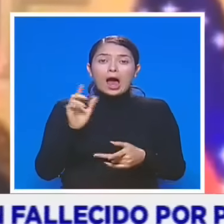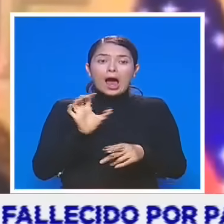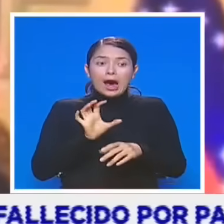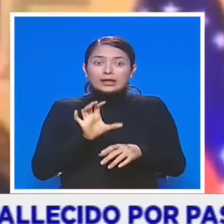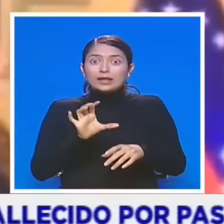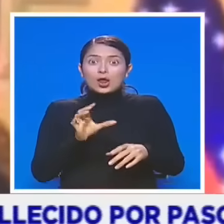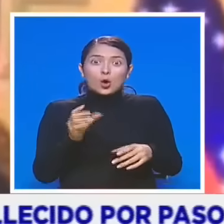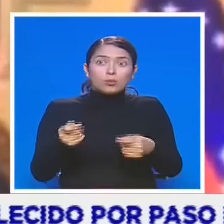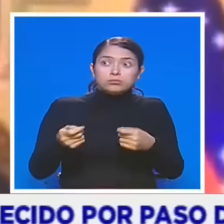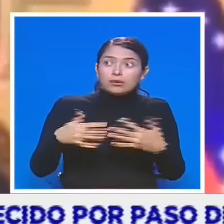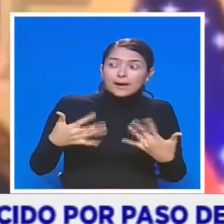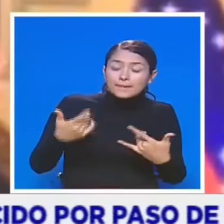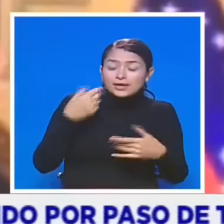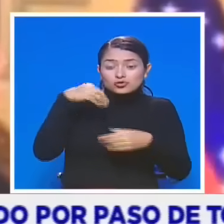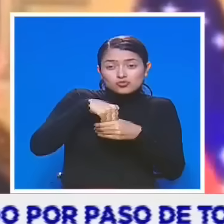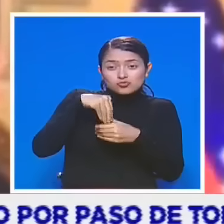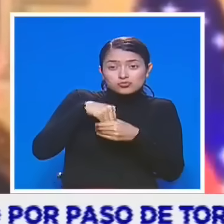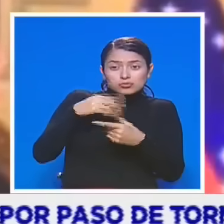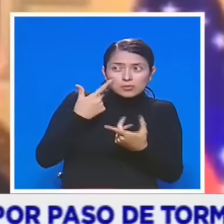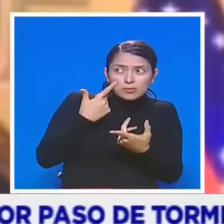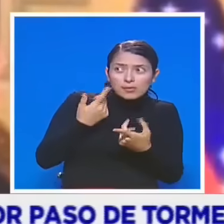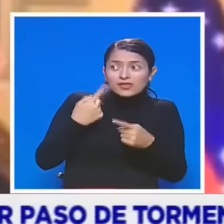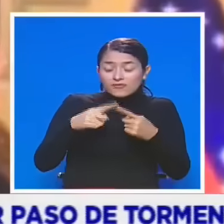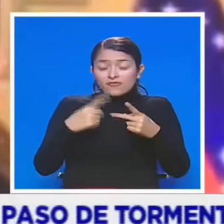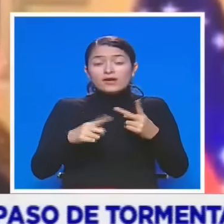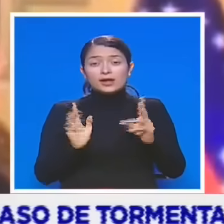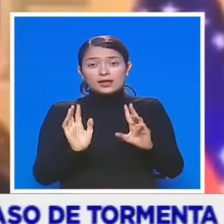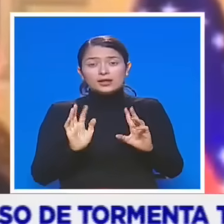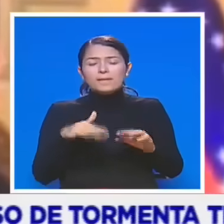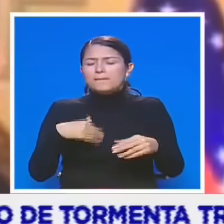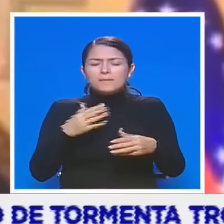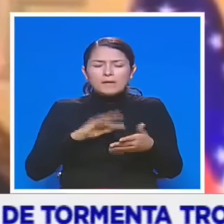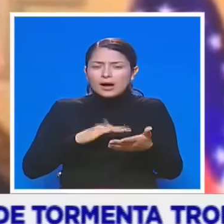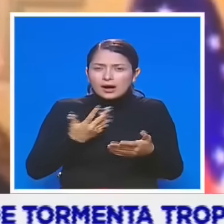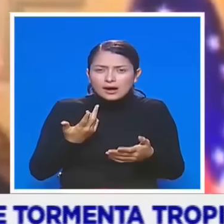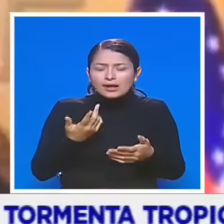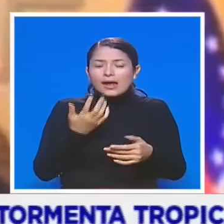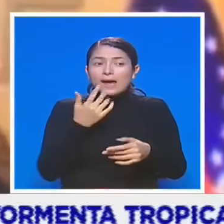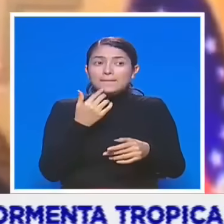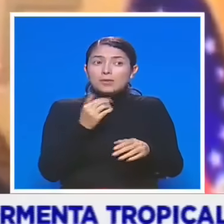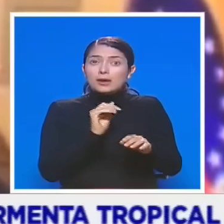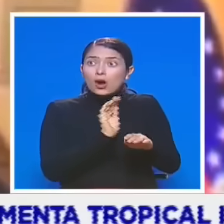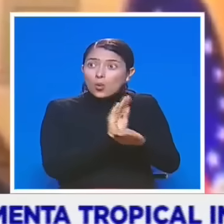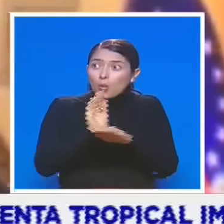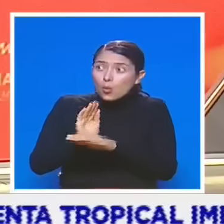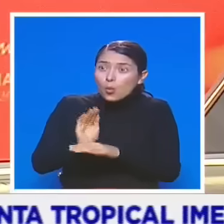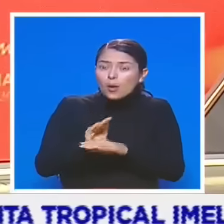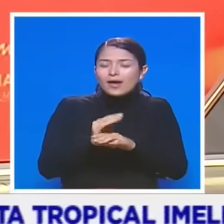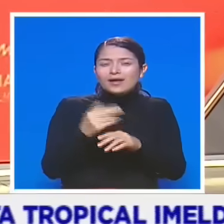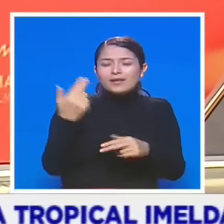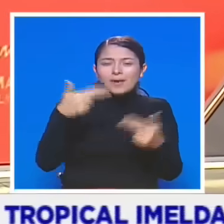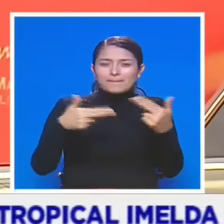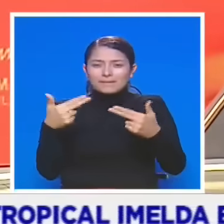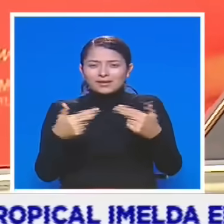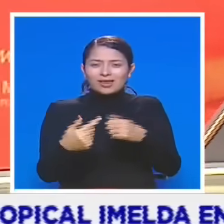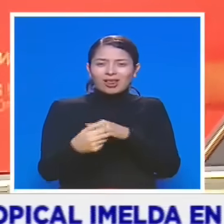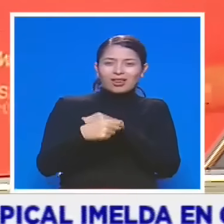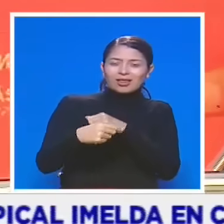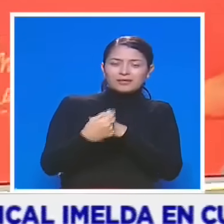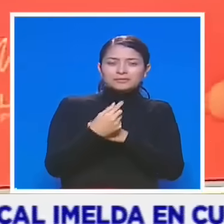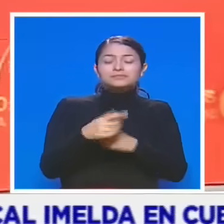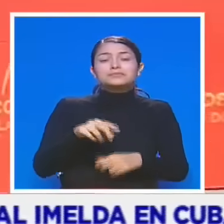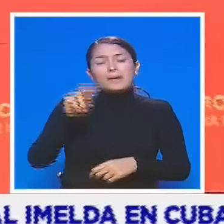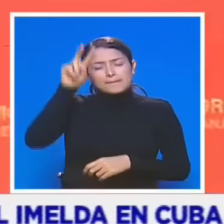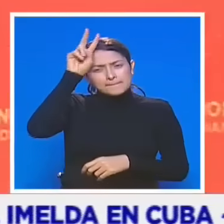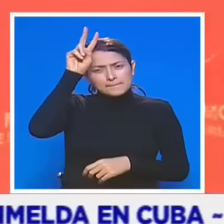de conmoción interior en diversas ocasiones para hacer frente al conflicto armado interno. Perú también declaró